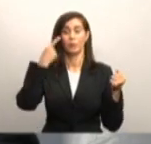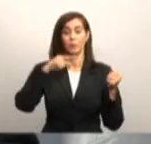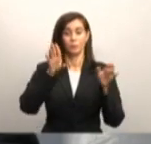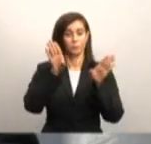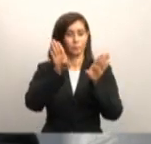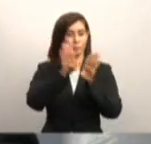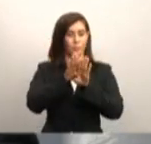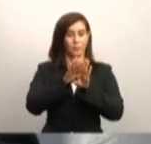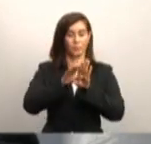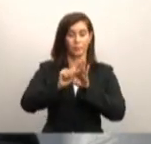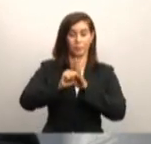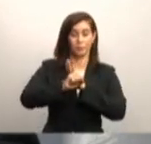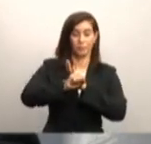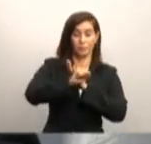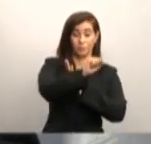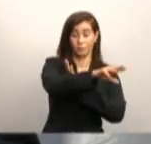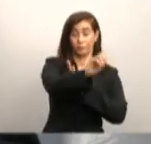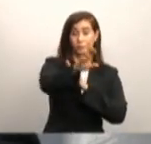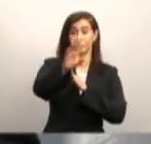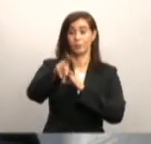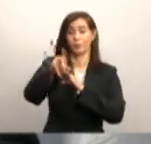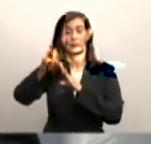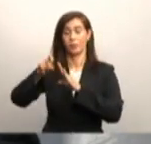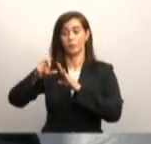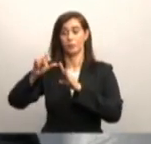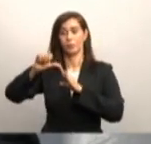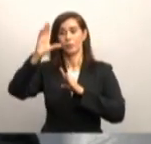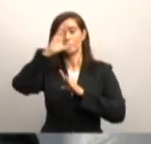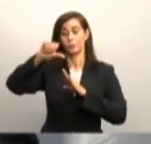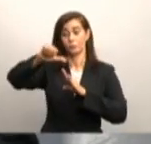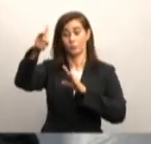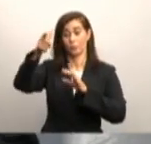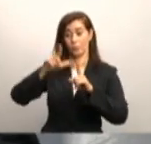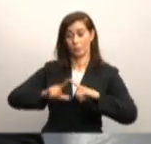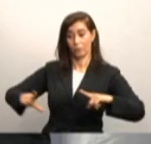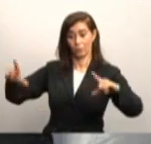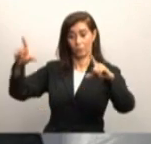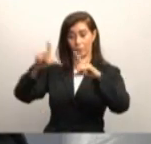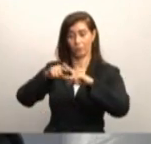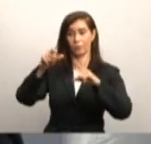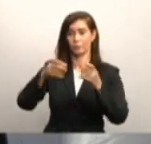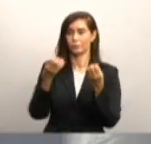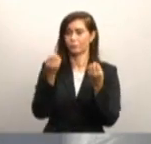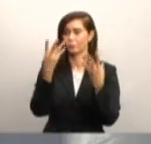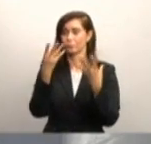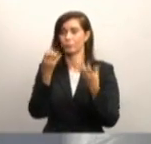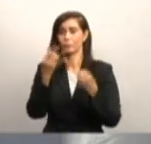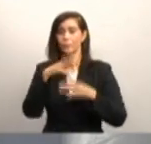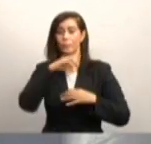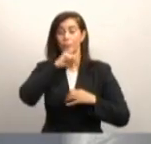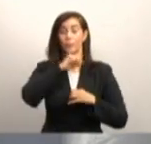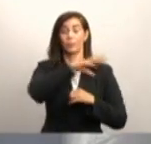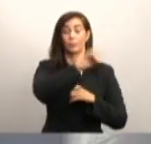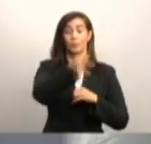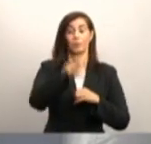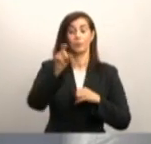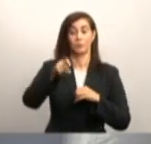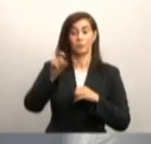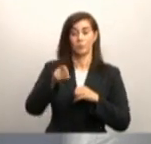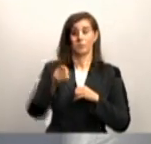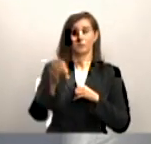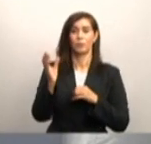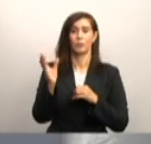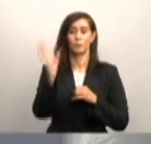Duquesa tienen que haber alternativas. En una ciudad que produce tantas toneladas de basura, tiene que tener formas alternas para el